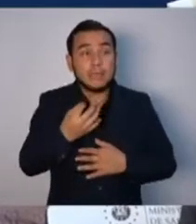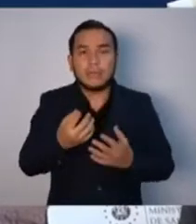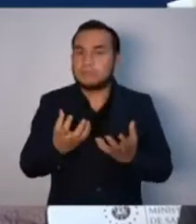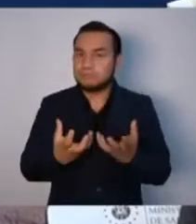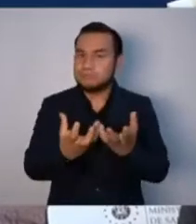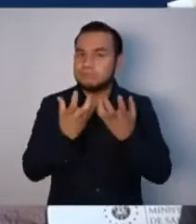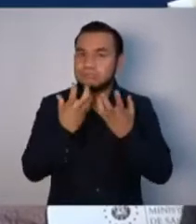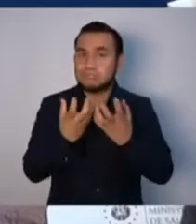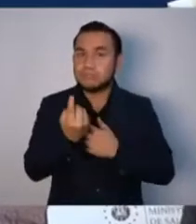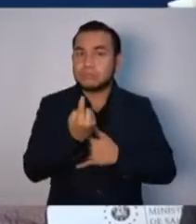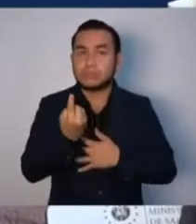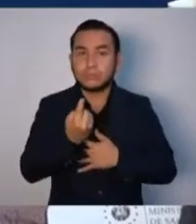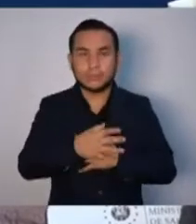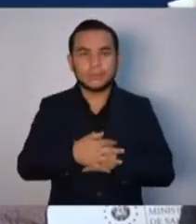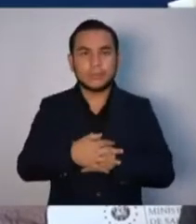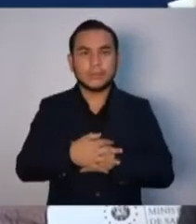distanciamiento